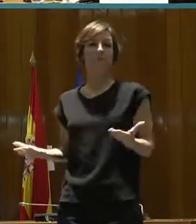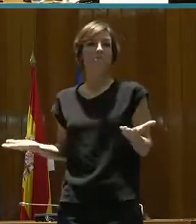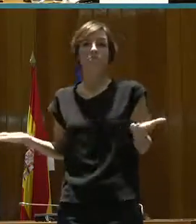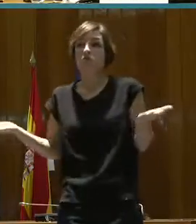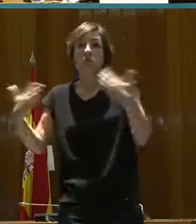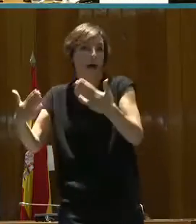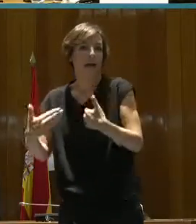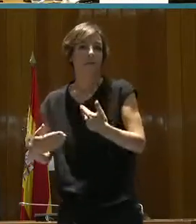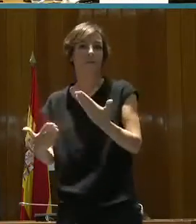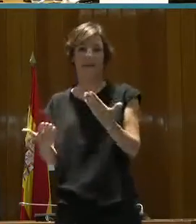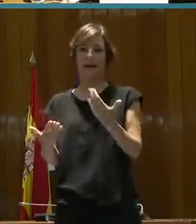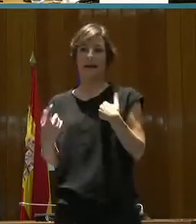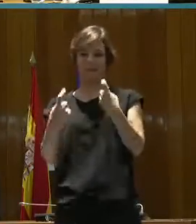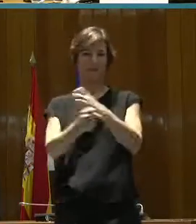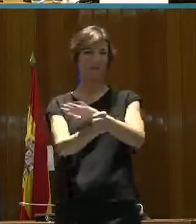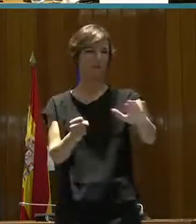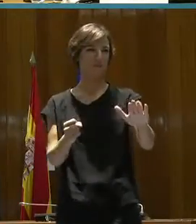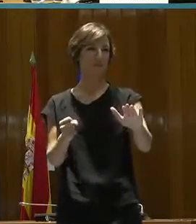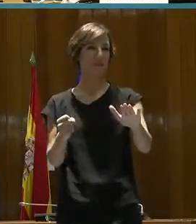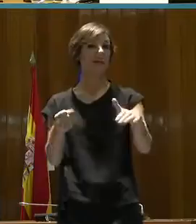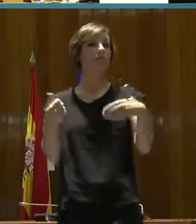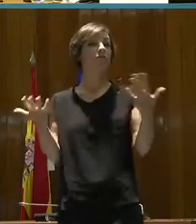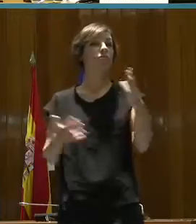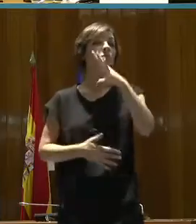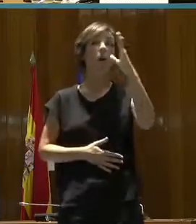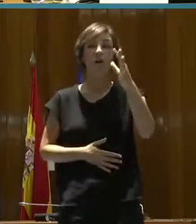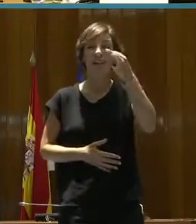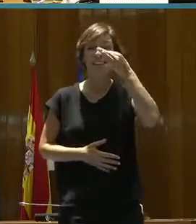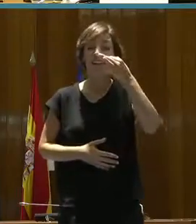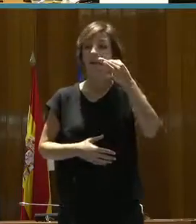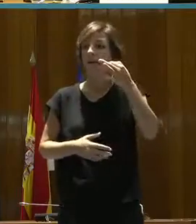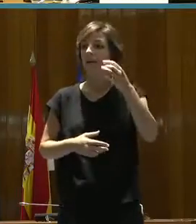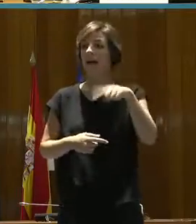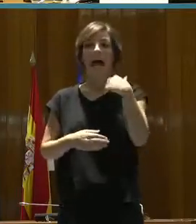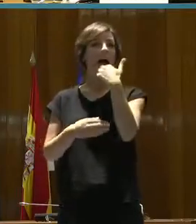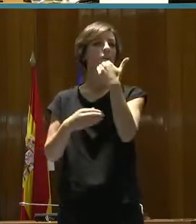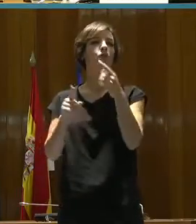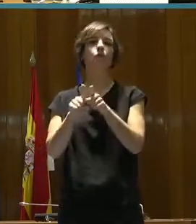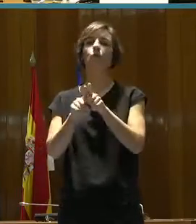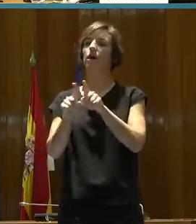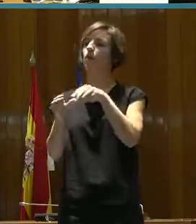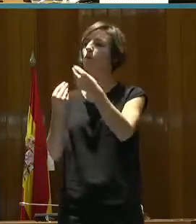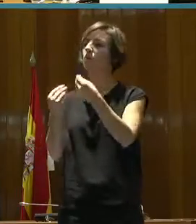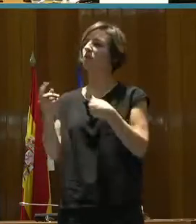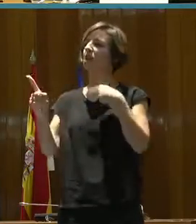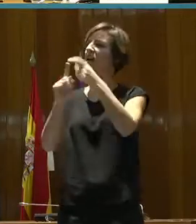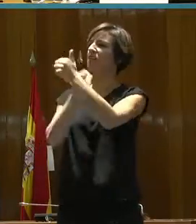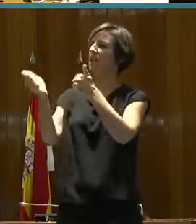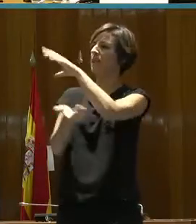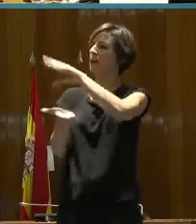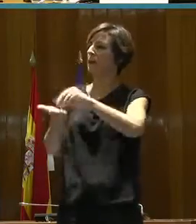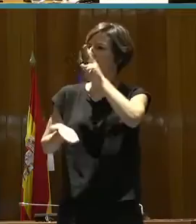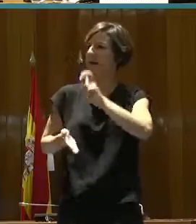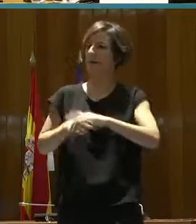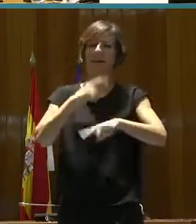que pueden dar respuesta a esas necesidades. Y sencillamente porque no tenemos un estándar de referencia sobre el cual basar esas pruebas de diagnóstico, por